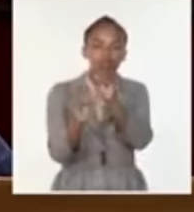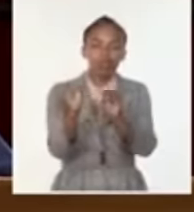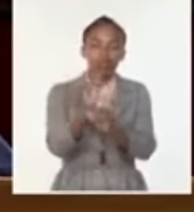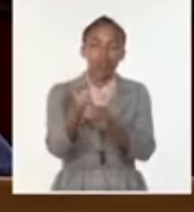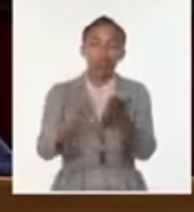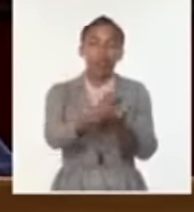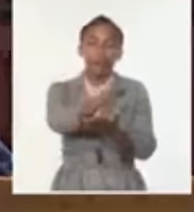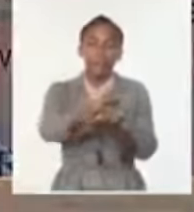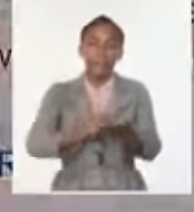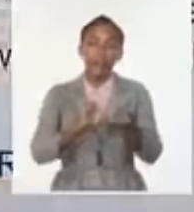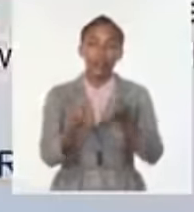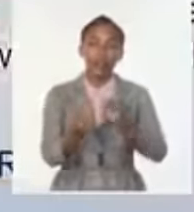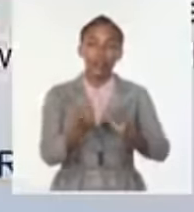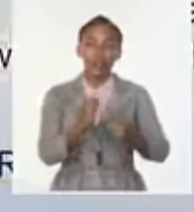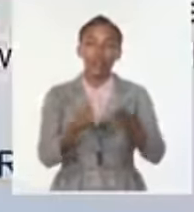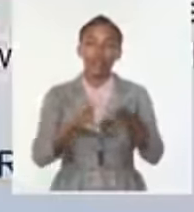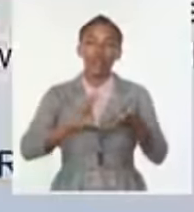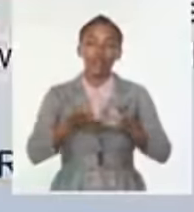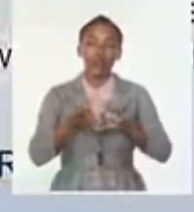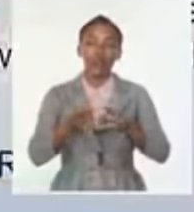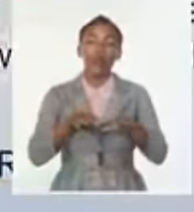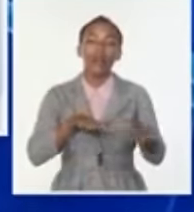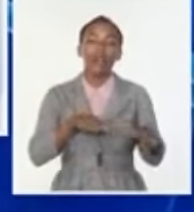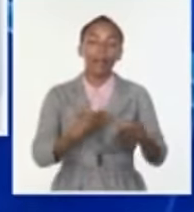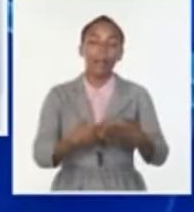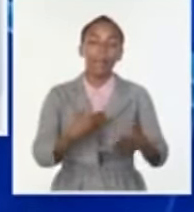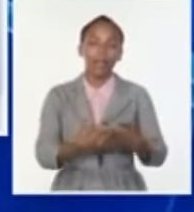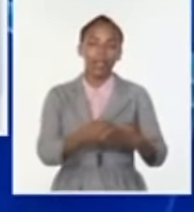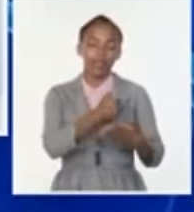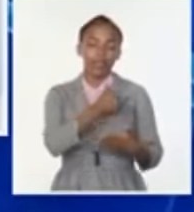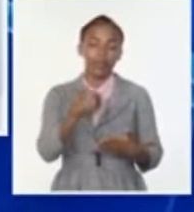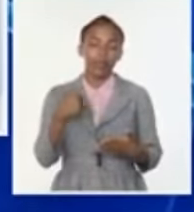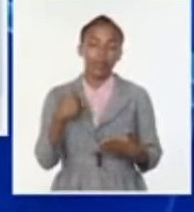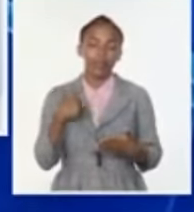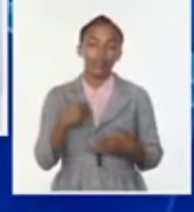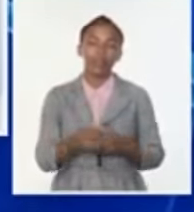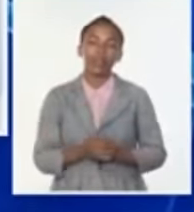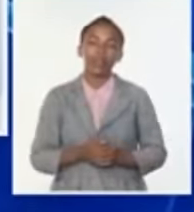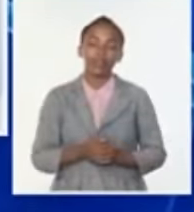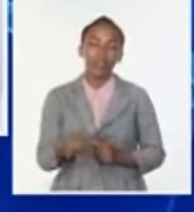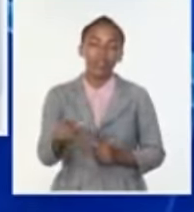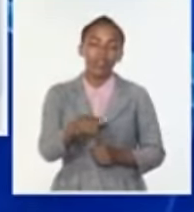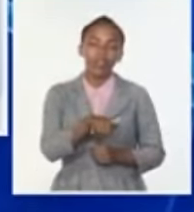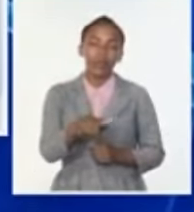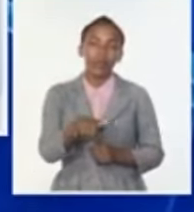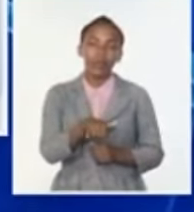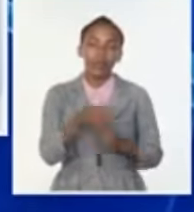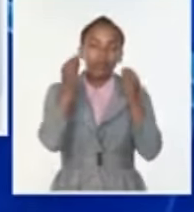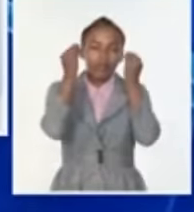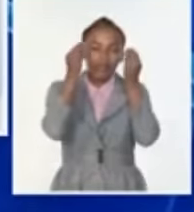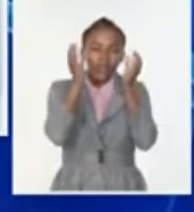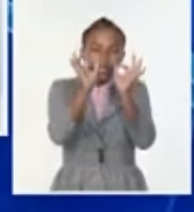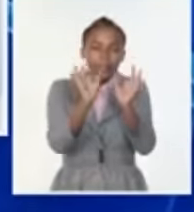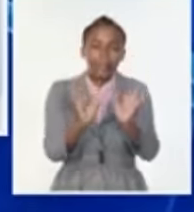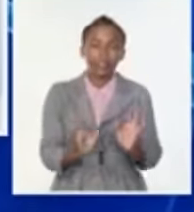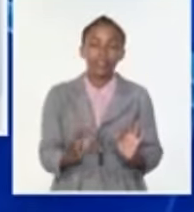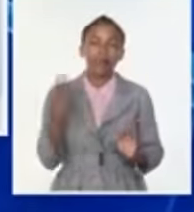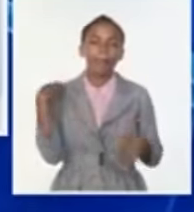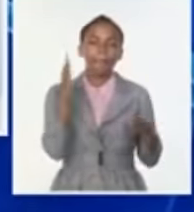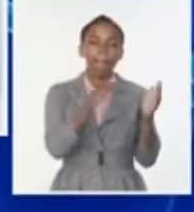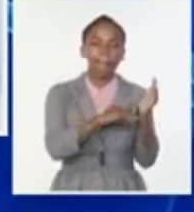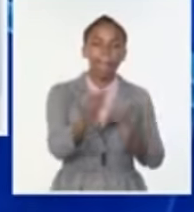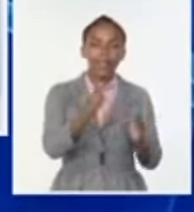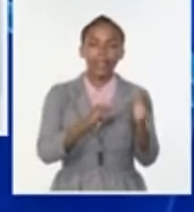que regulan la forma de gestión no estatal. Se analizaron en detalle por los ministerios, los